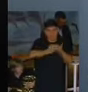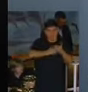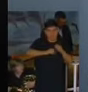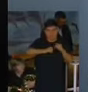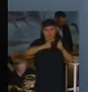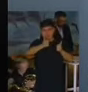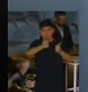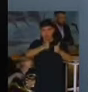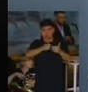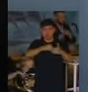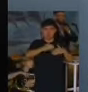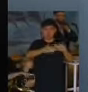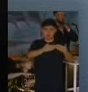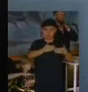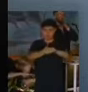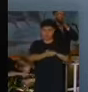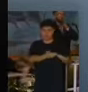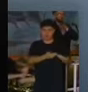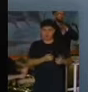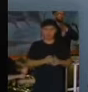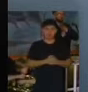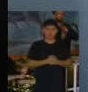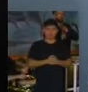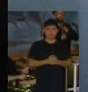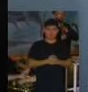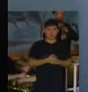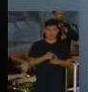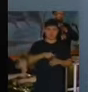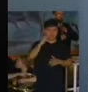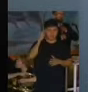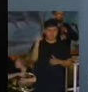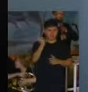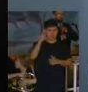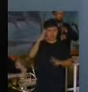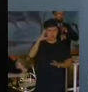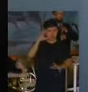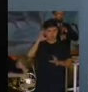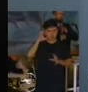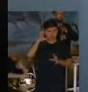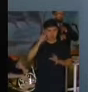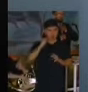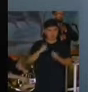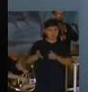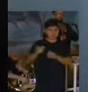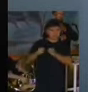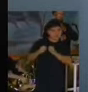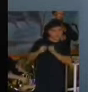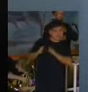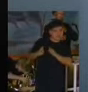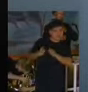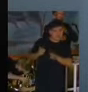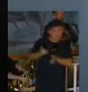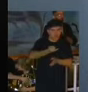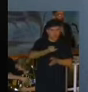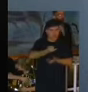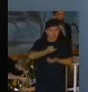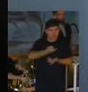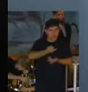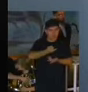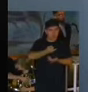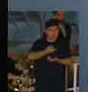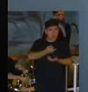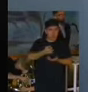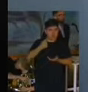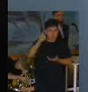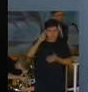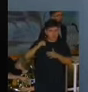de realizaciones. Por eso es bueno recordar el punto de partida, porque define un